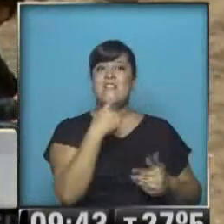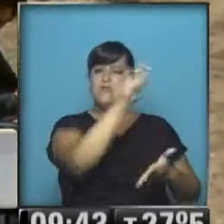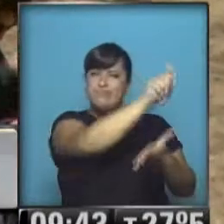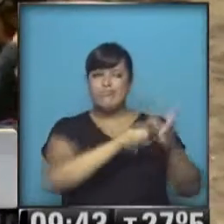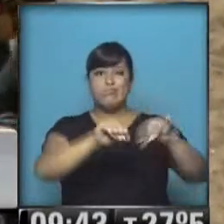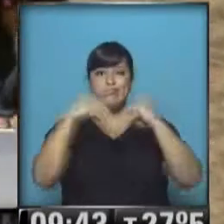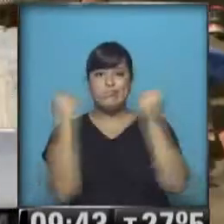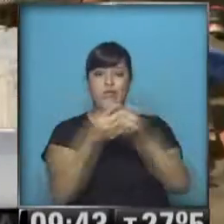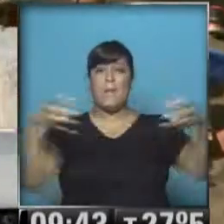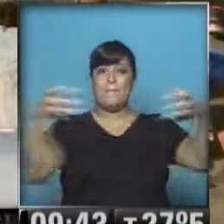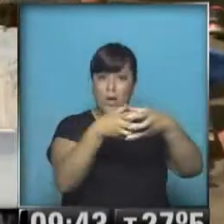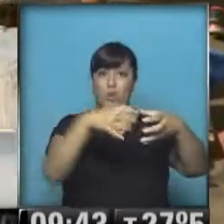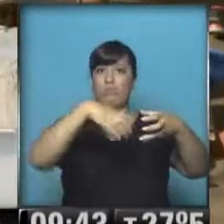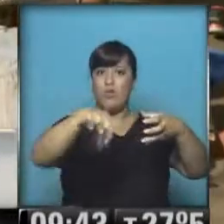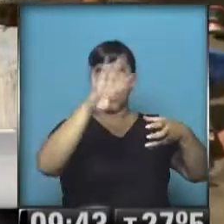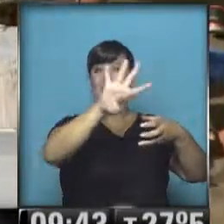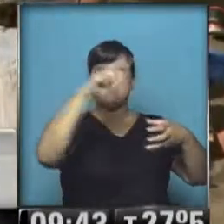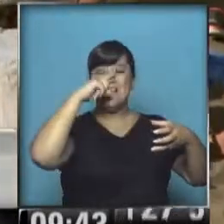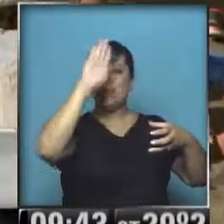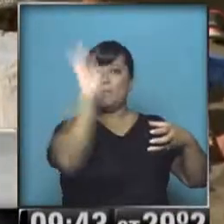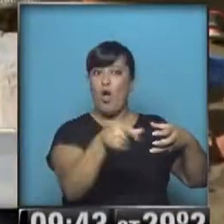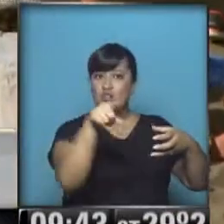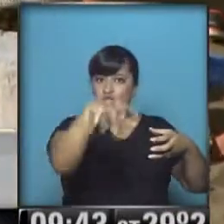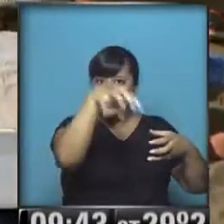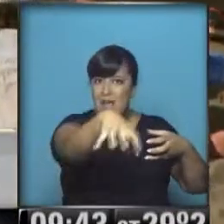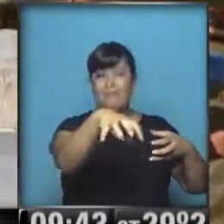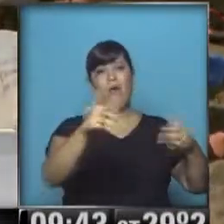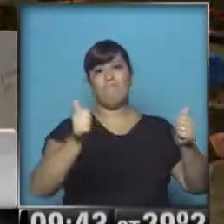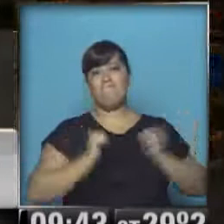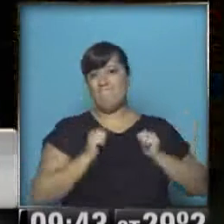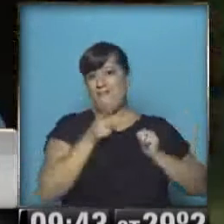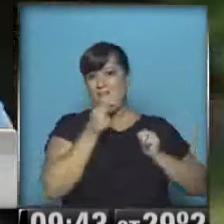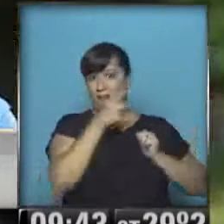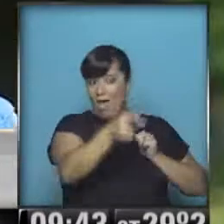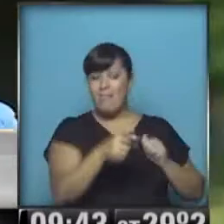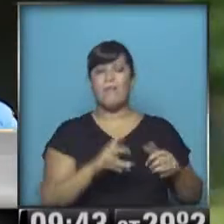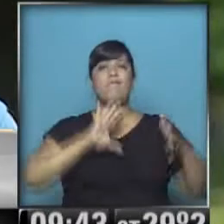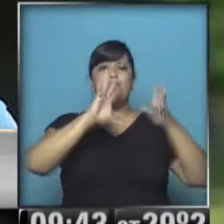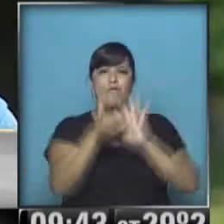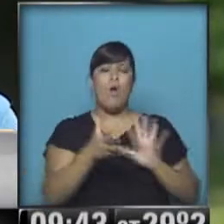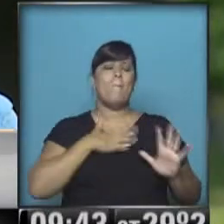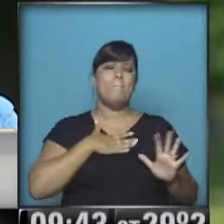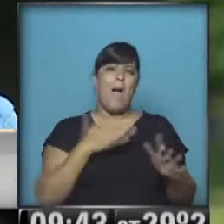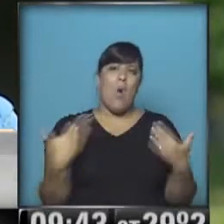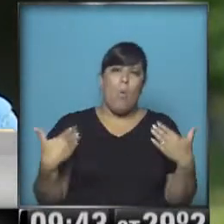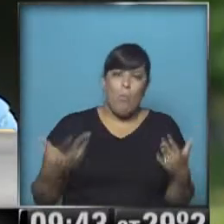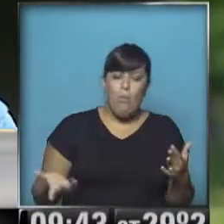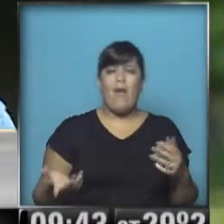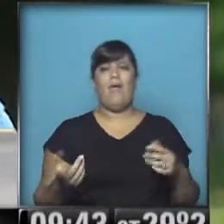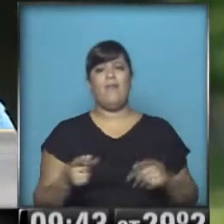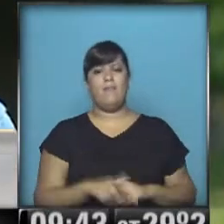el 47% de la población padece de sedentarismo. La forma en la cual uno puede